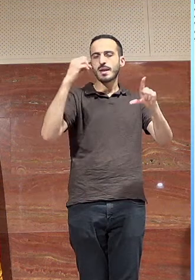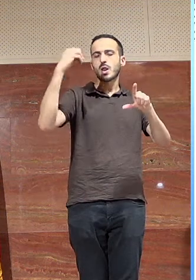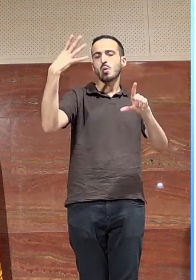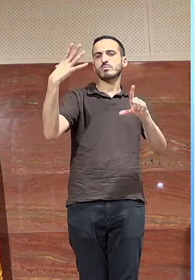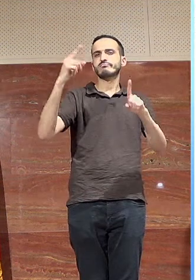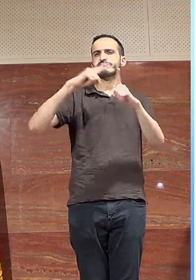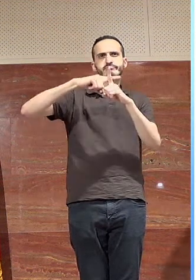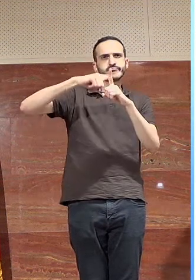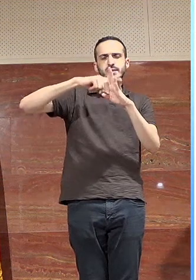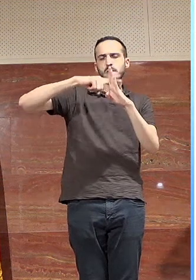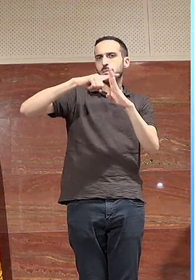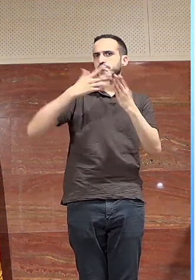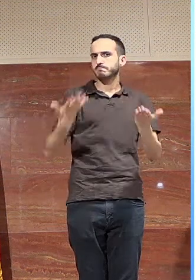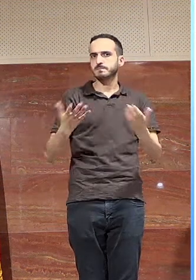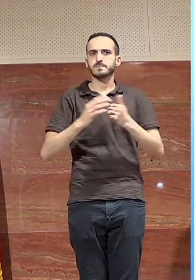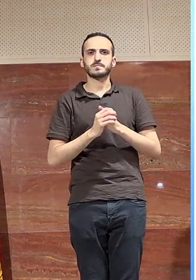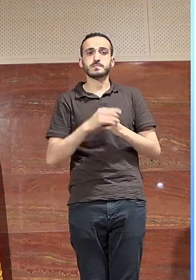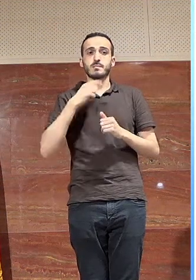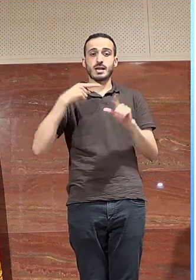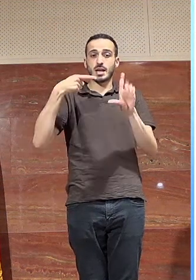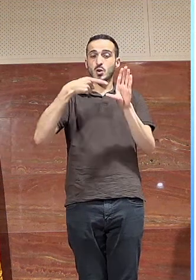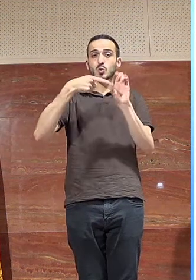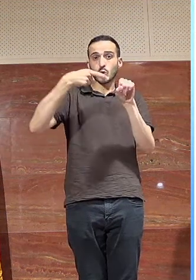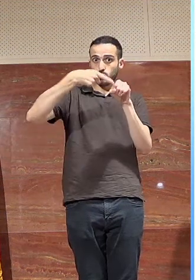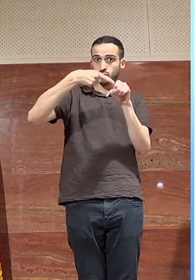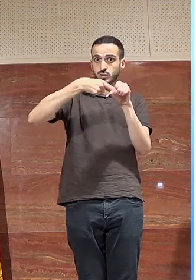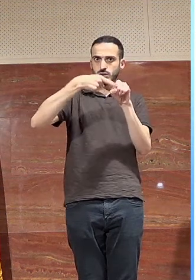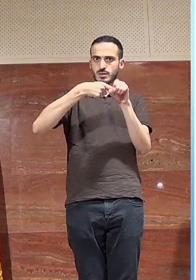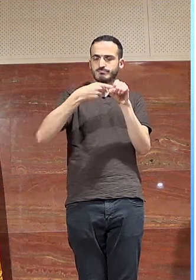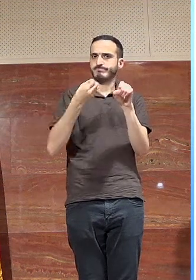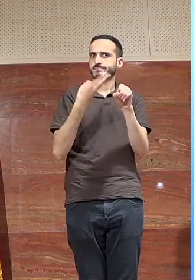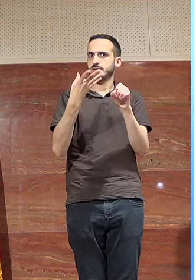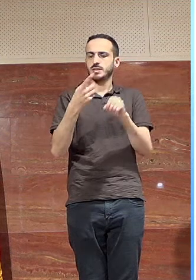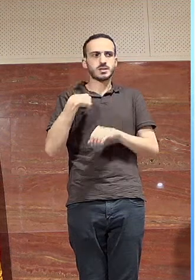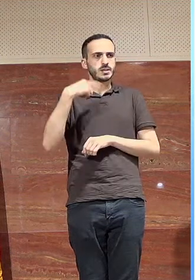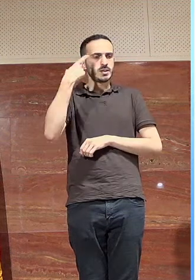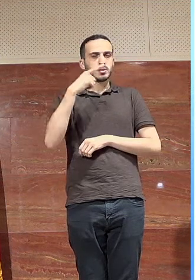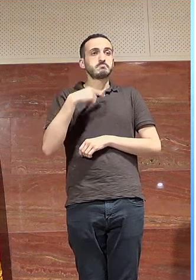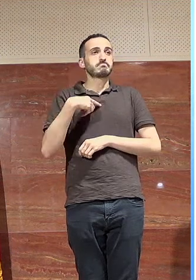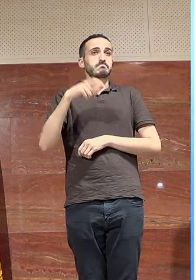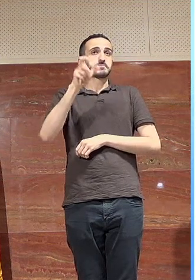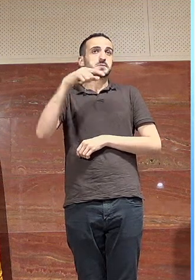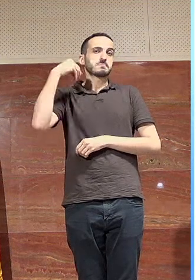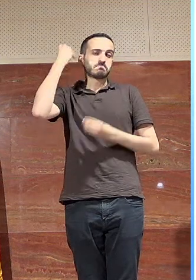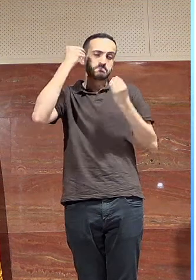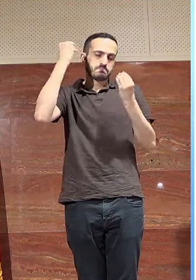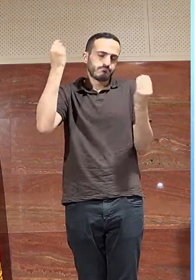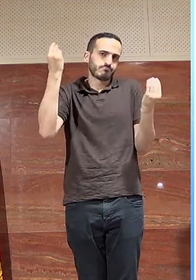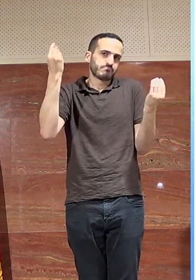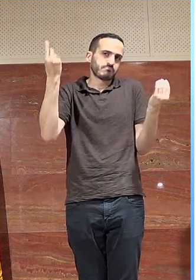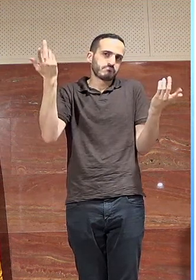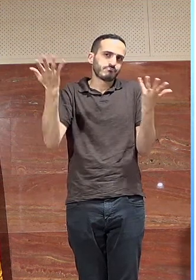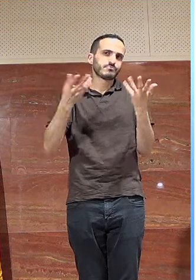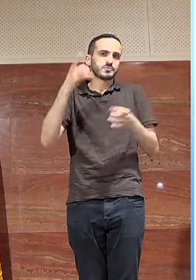Para evitar errores en el suministro del combustible, parece una tontería, pero algo tan sencillo